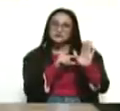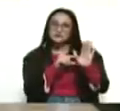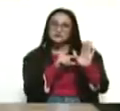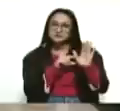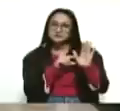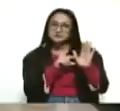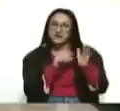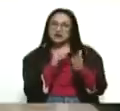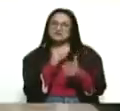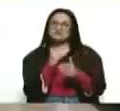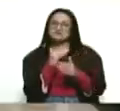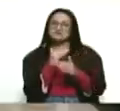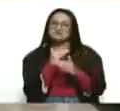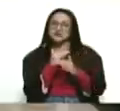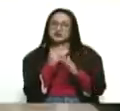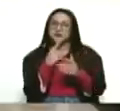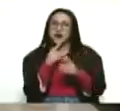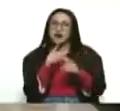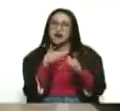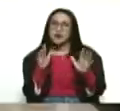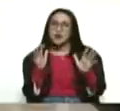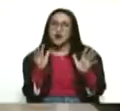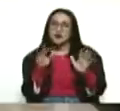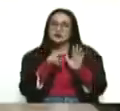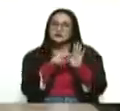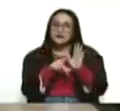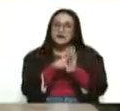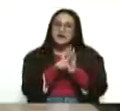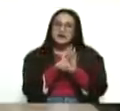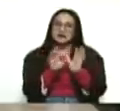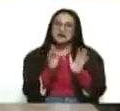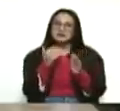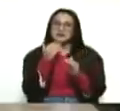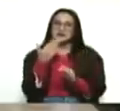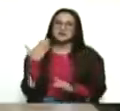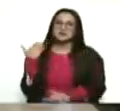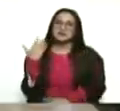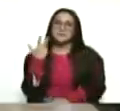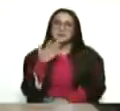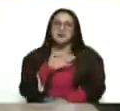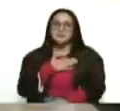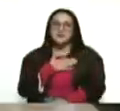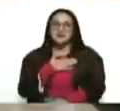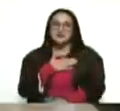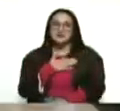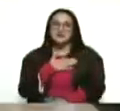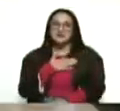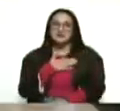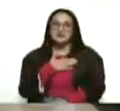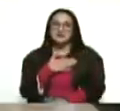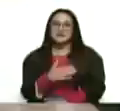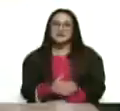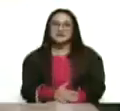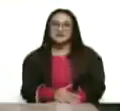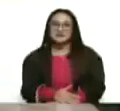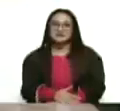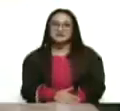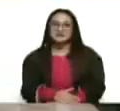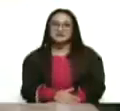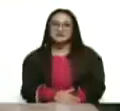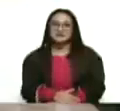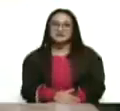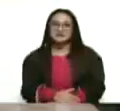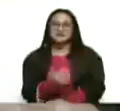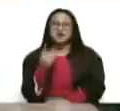disculpen el lenguaje parlamentario, pero es relativamente reciente para mí. Adquirido recientemente para mí, van a